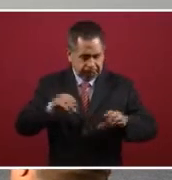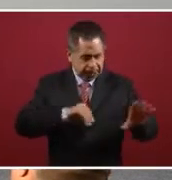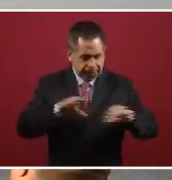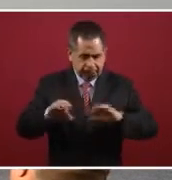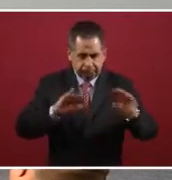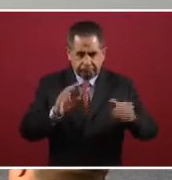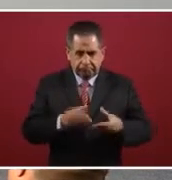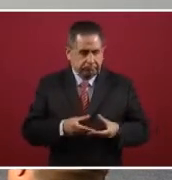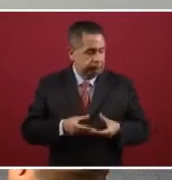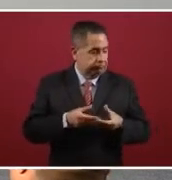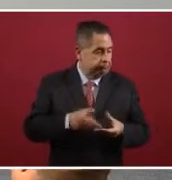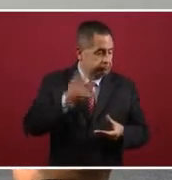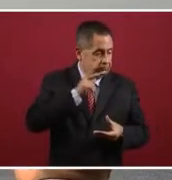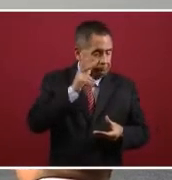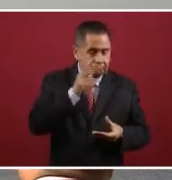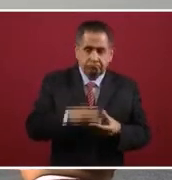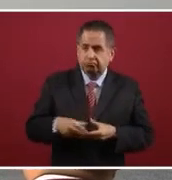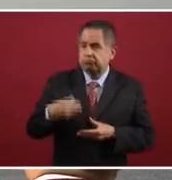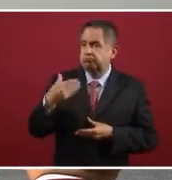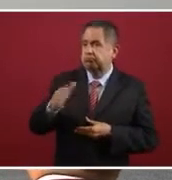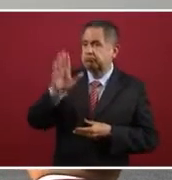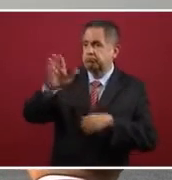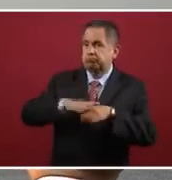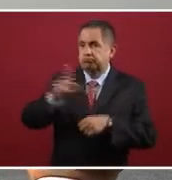y se presentan las pruebas